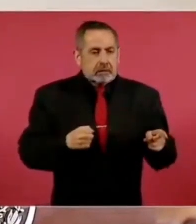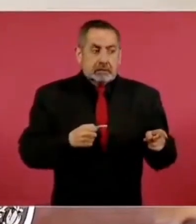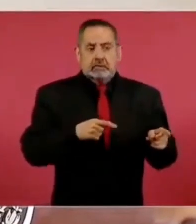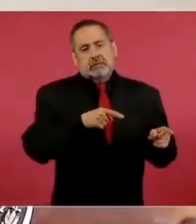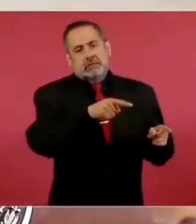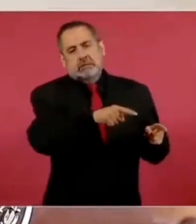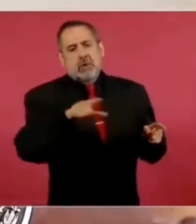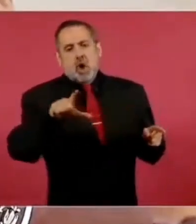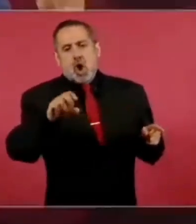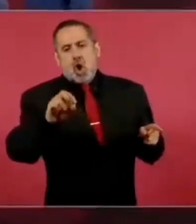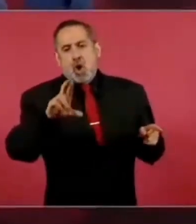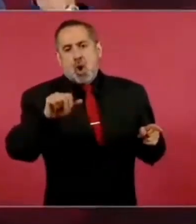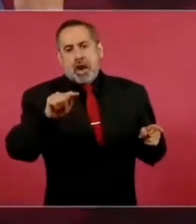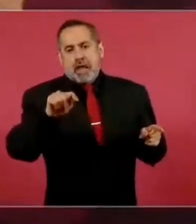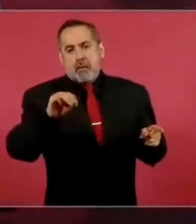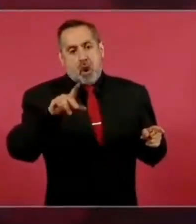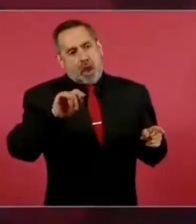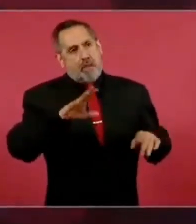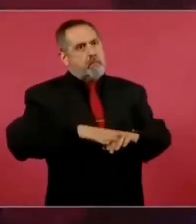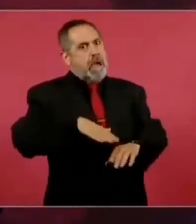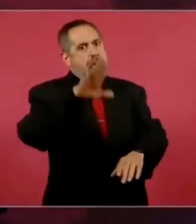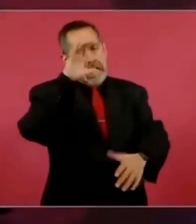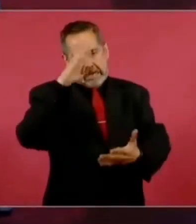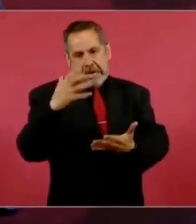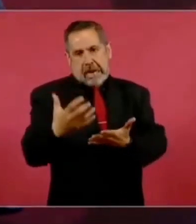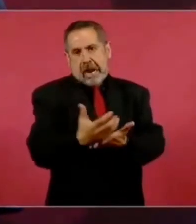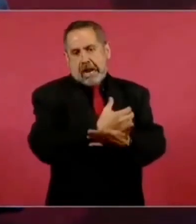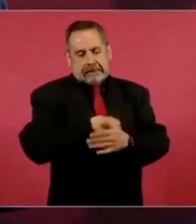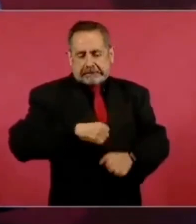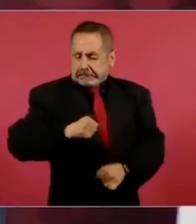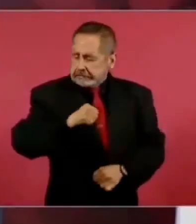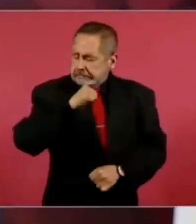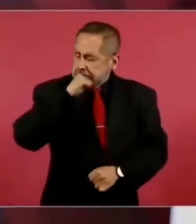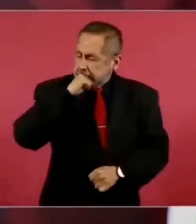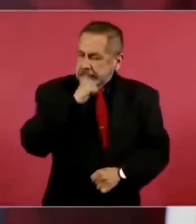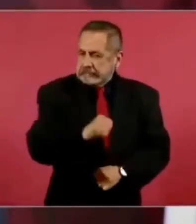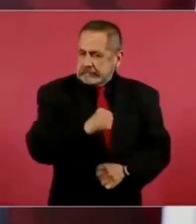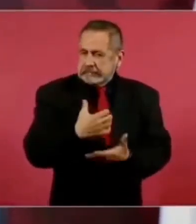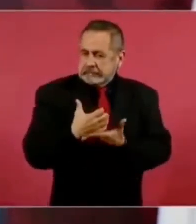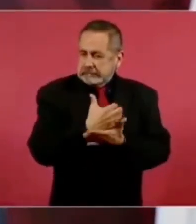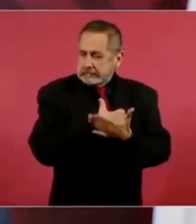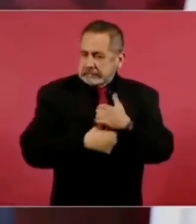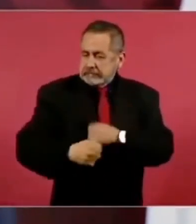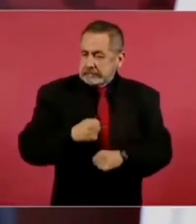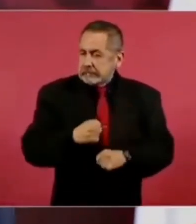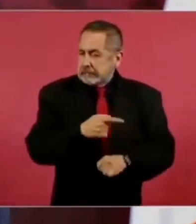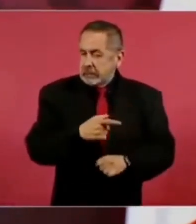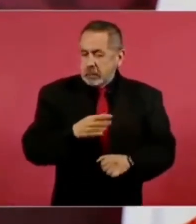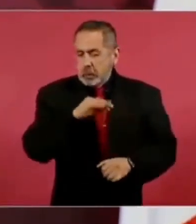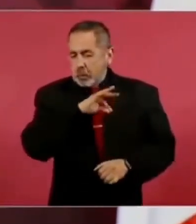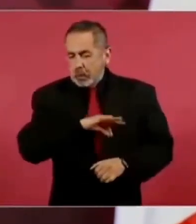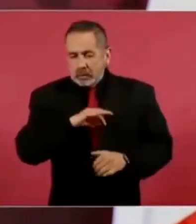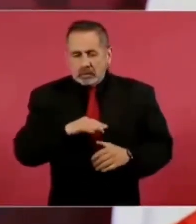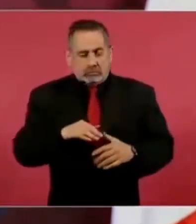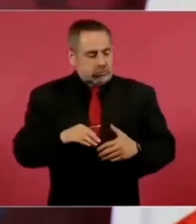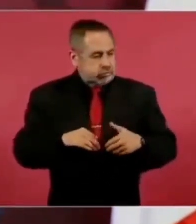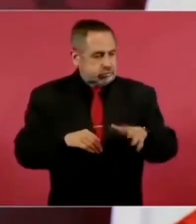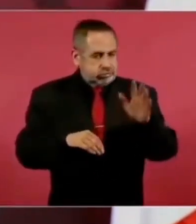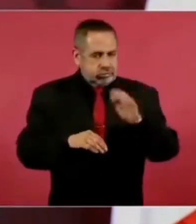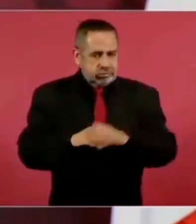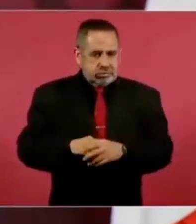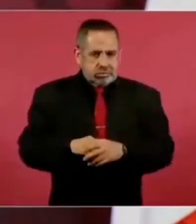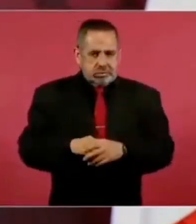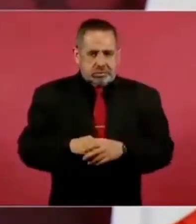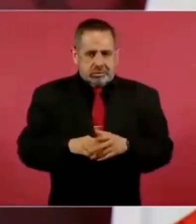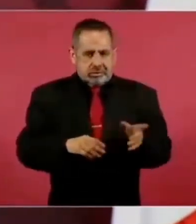Mola Pues a ese le va requete bien no porque pues no hay que cargarle